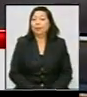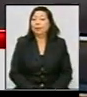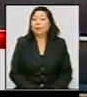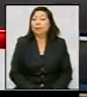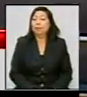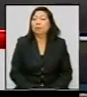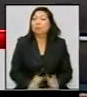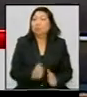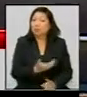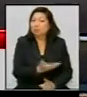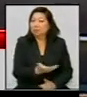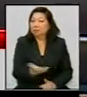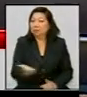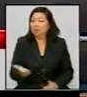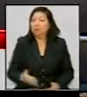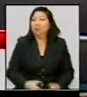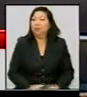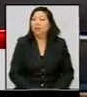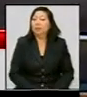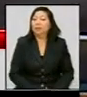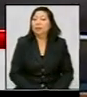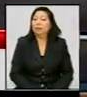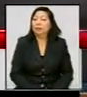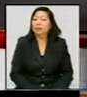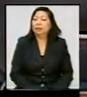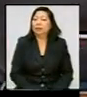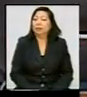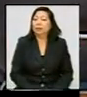Gracias, colegas congresistas. Presidente,